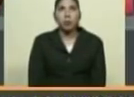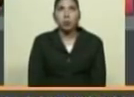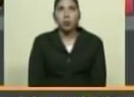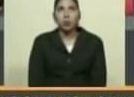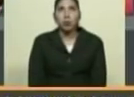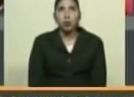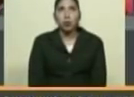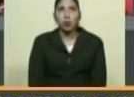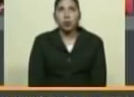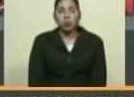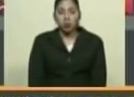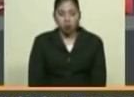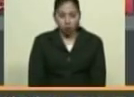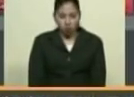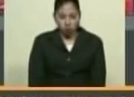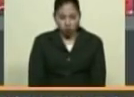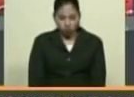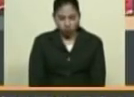instancias.